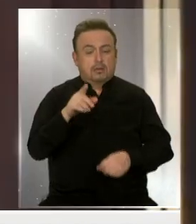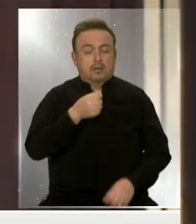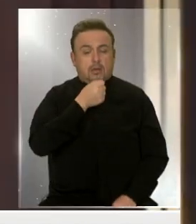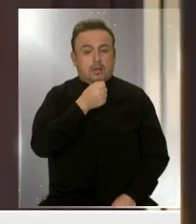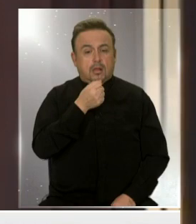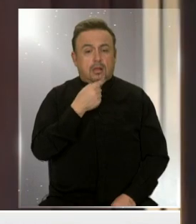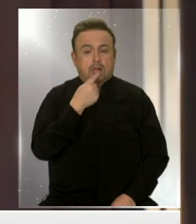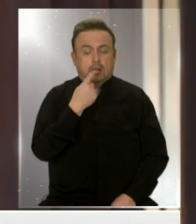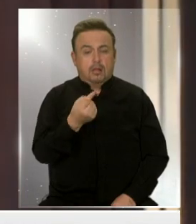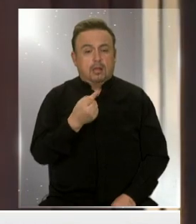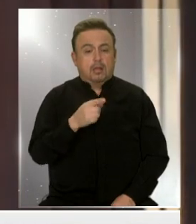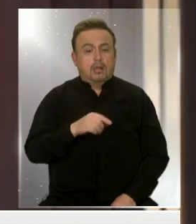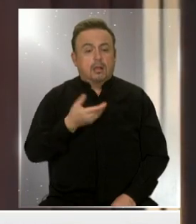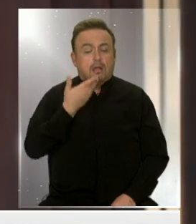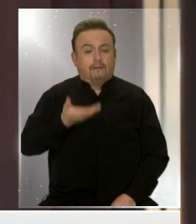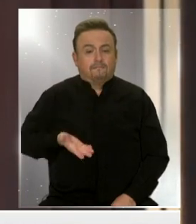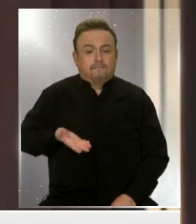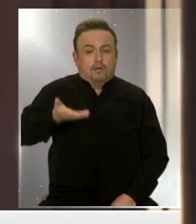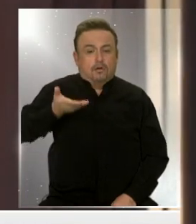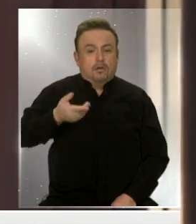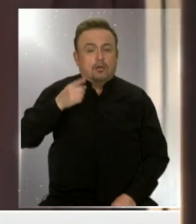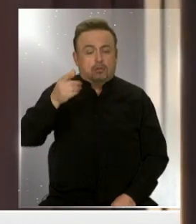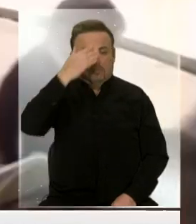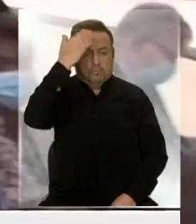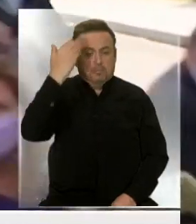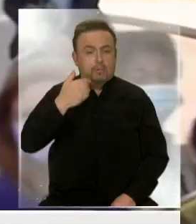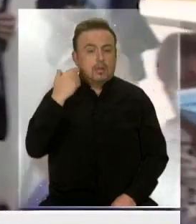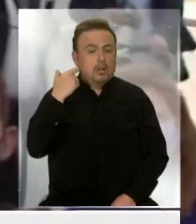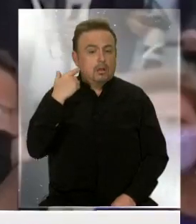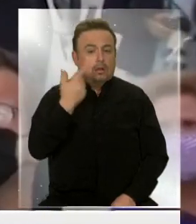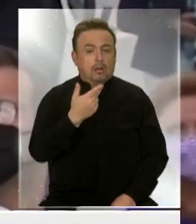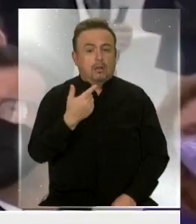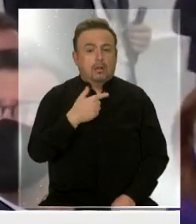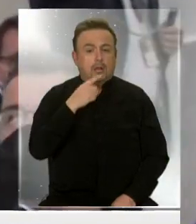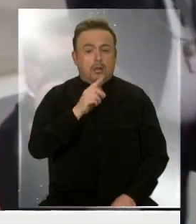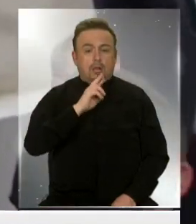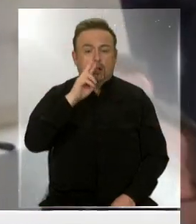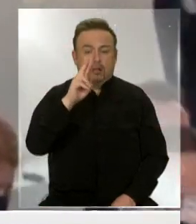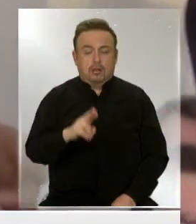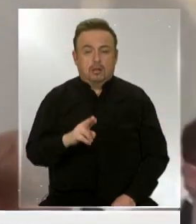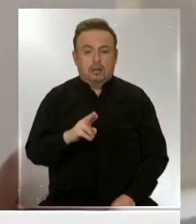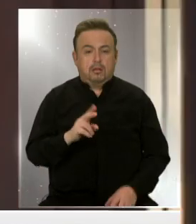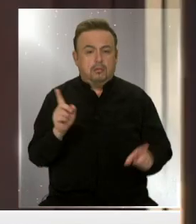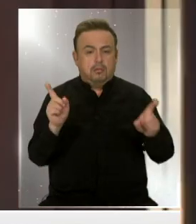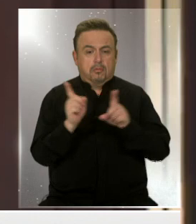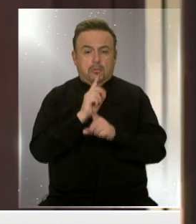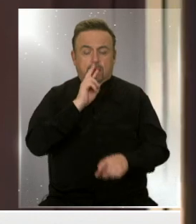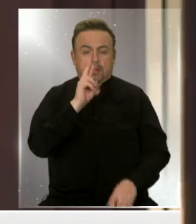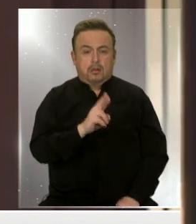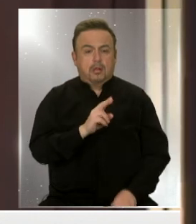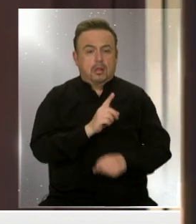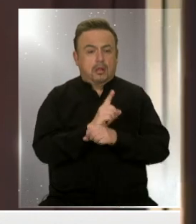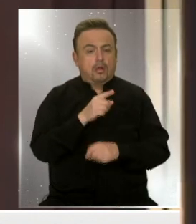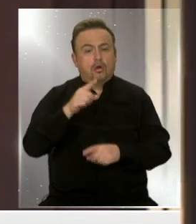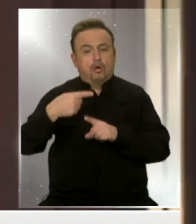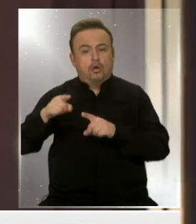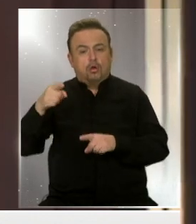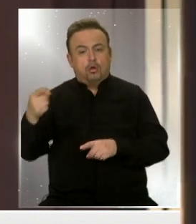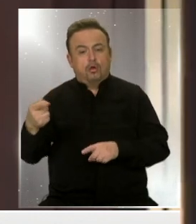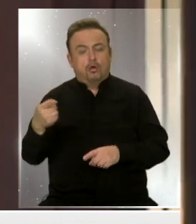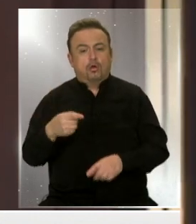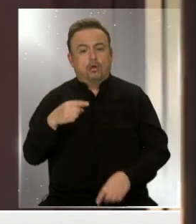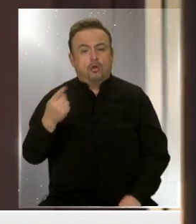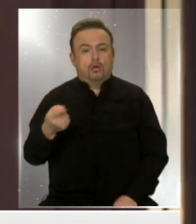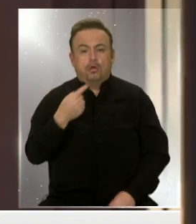le ofrece hablar más alto, hasta que Trump lo escuchó y le respondió muy brevemente. Rápidamente le dio el paso a este